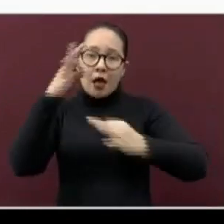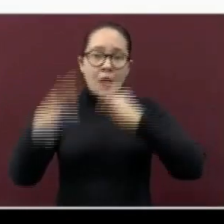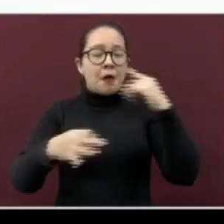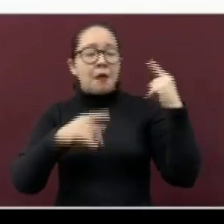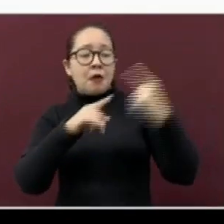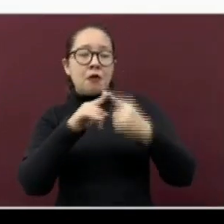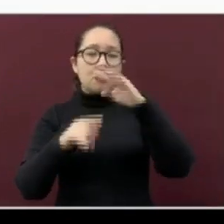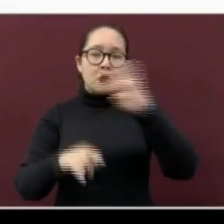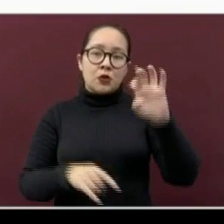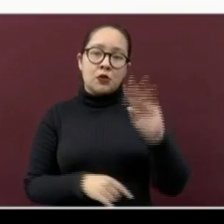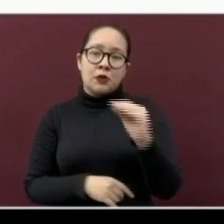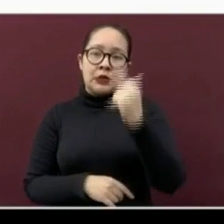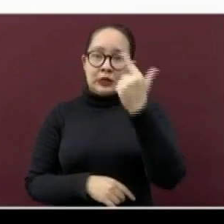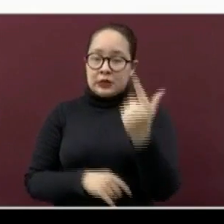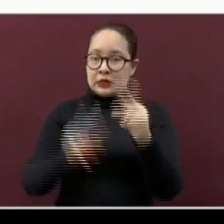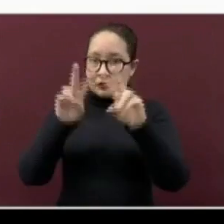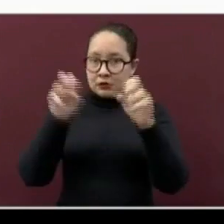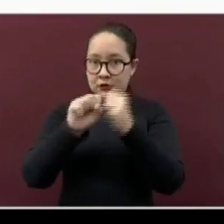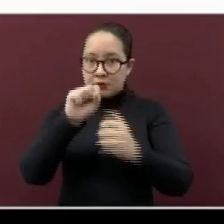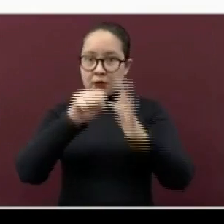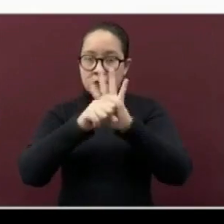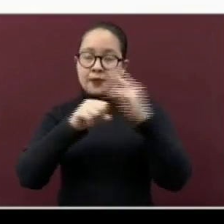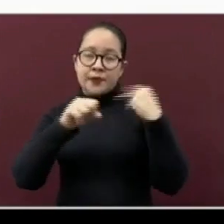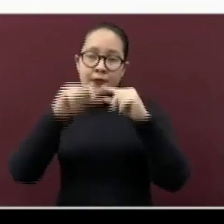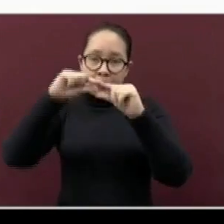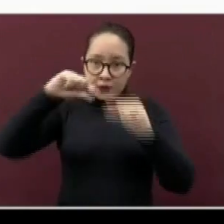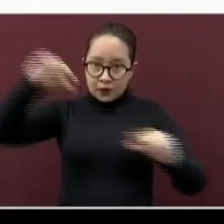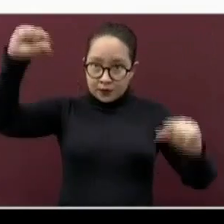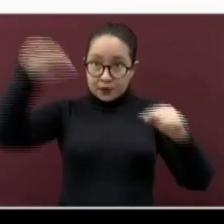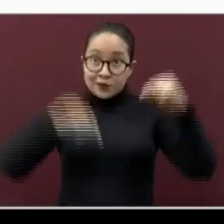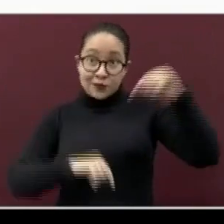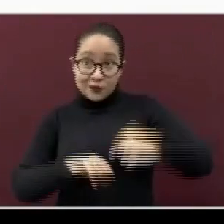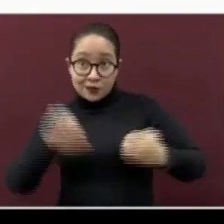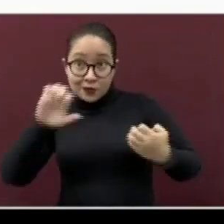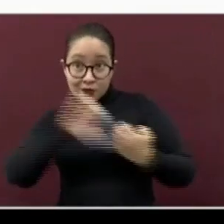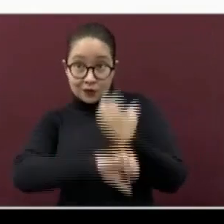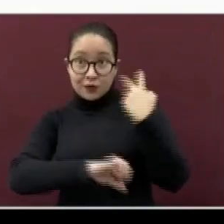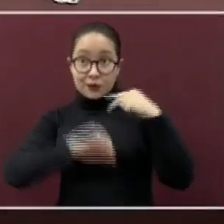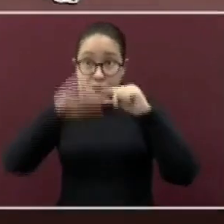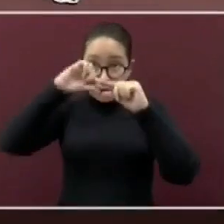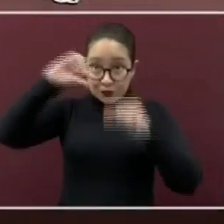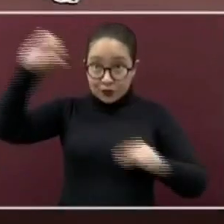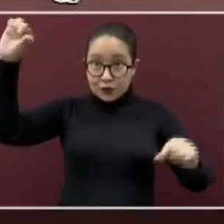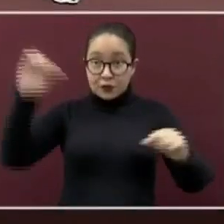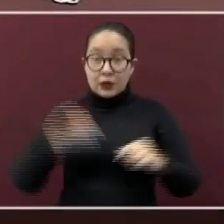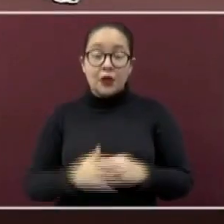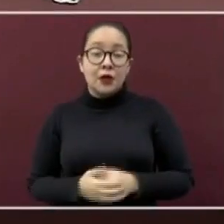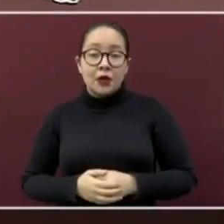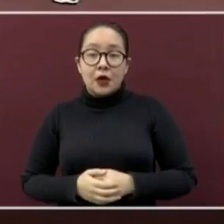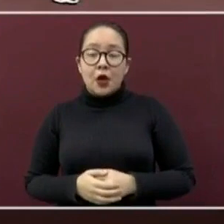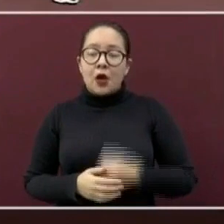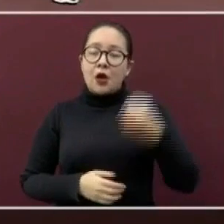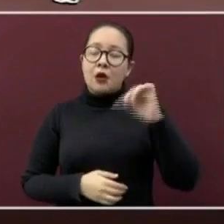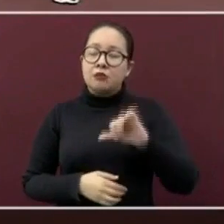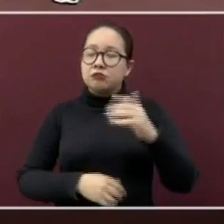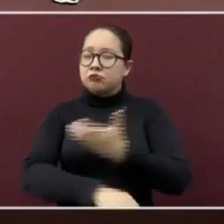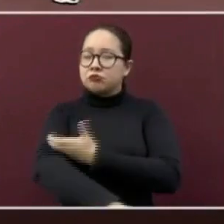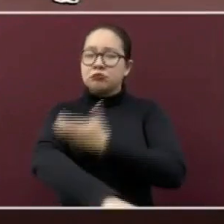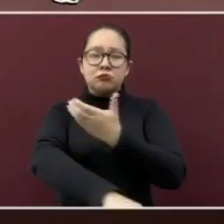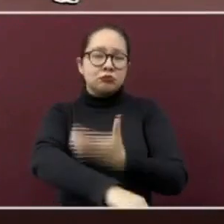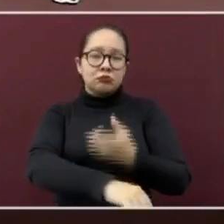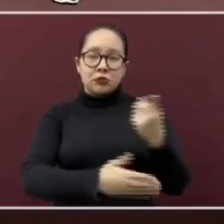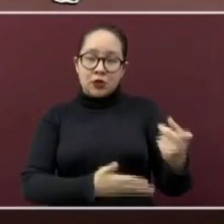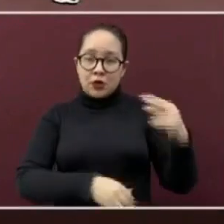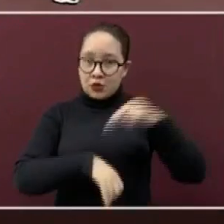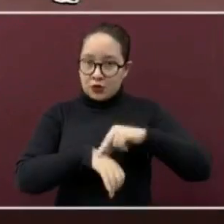497 de la actualización del coronavirus en la entidad. Para ello, me acompaña la